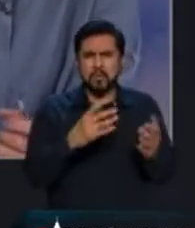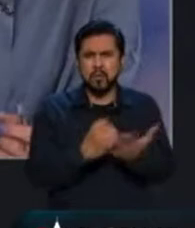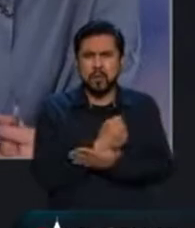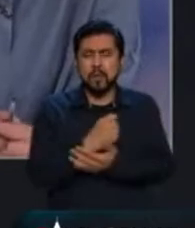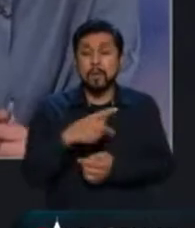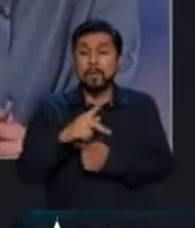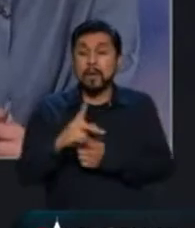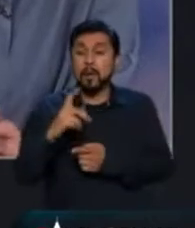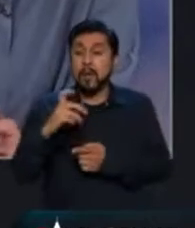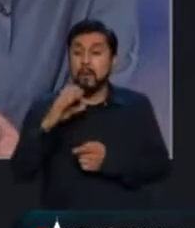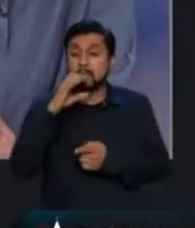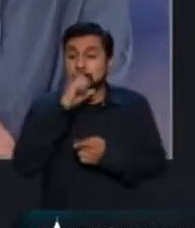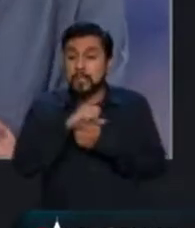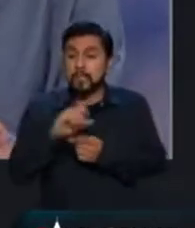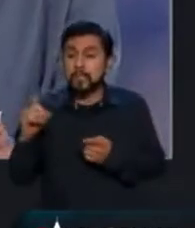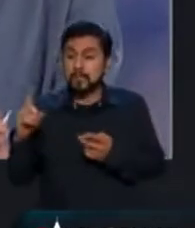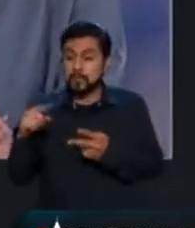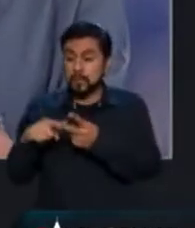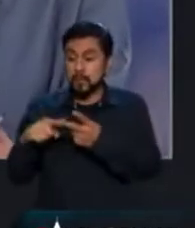y Durango. ¿Cómo la ves?